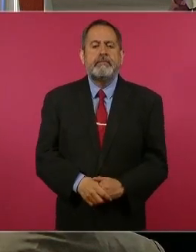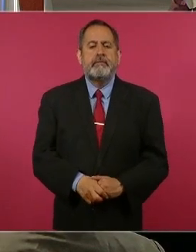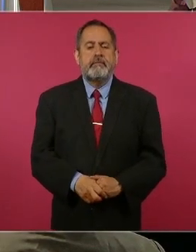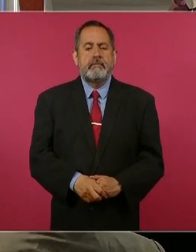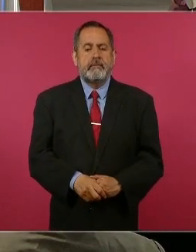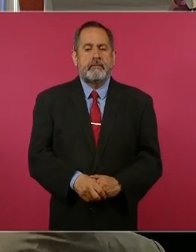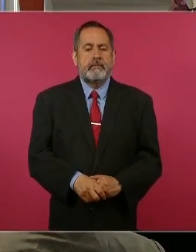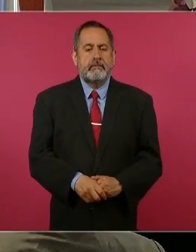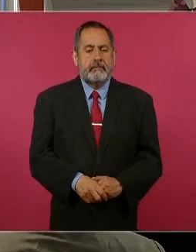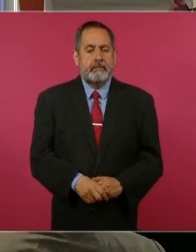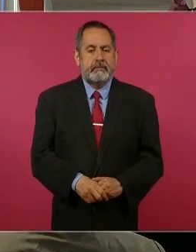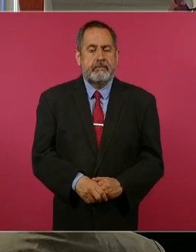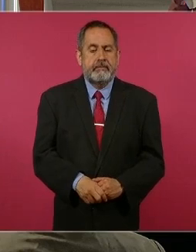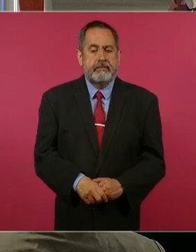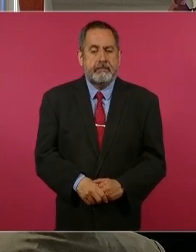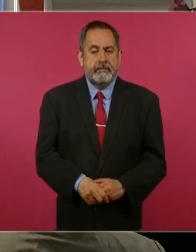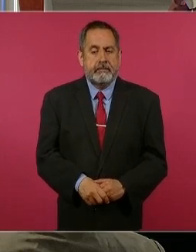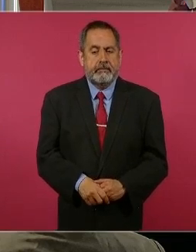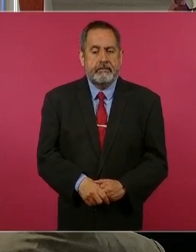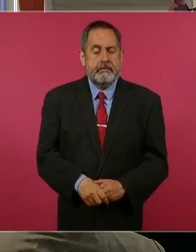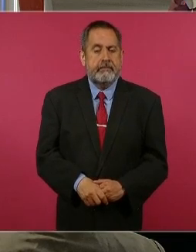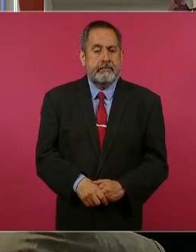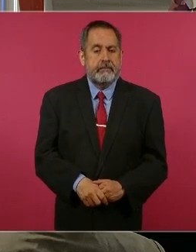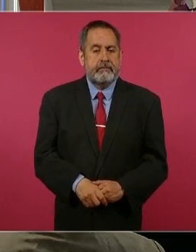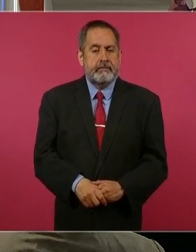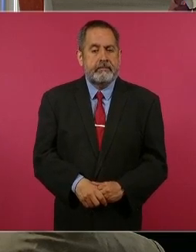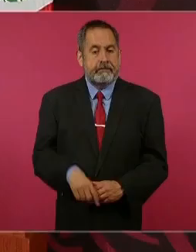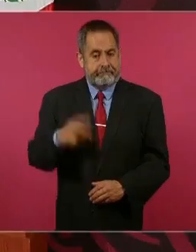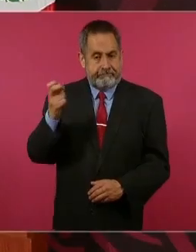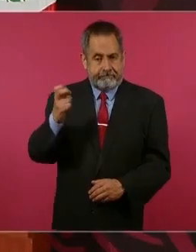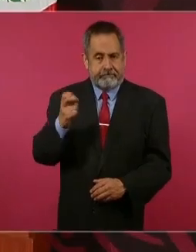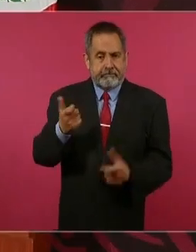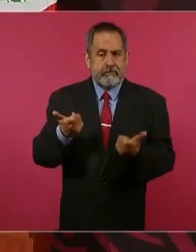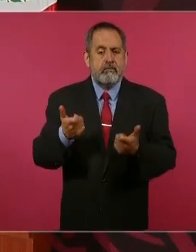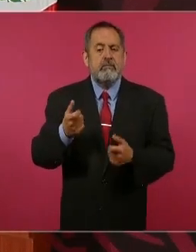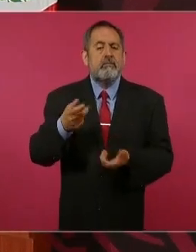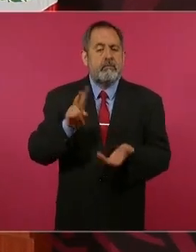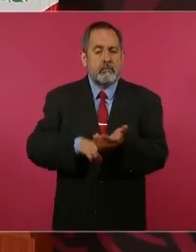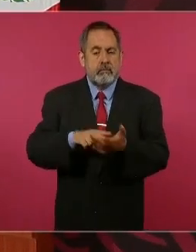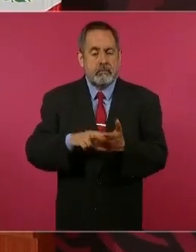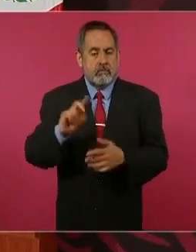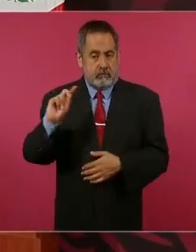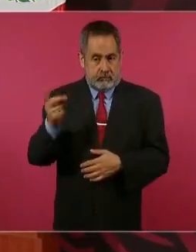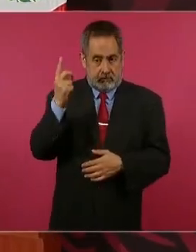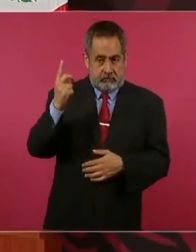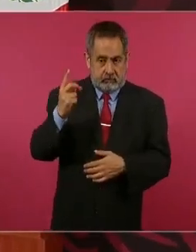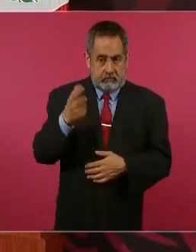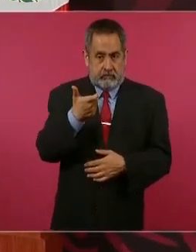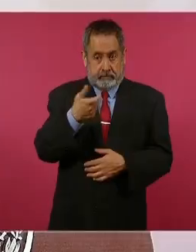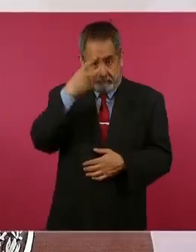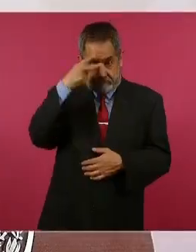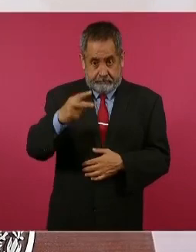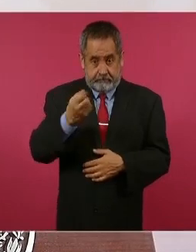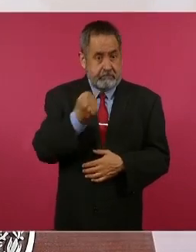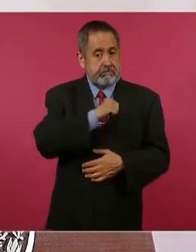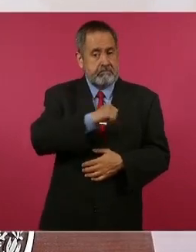esta es la situación hasta ayer.